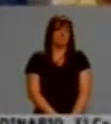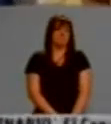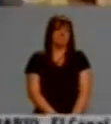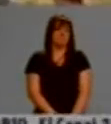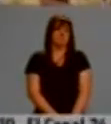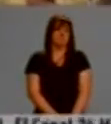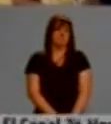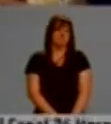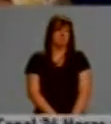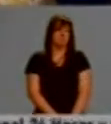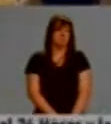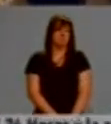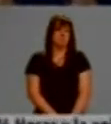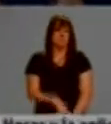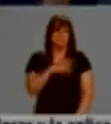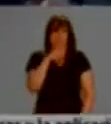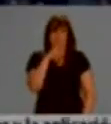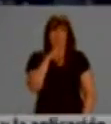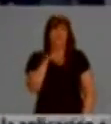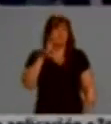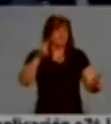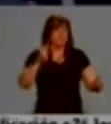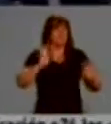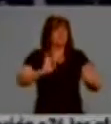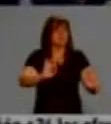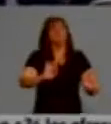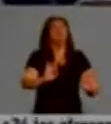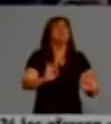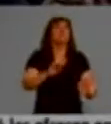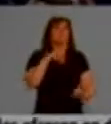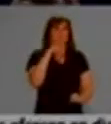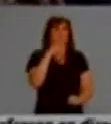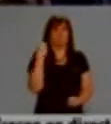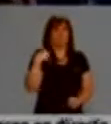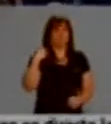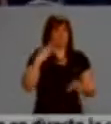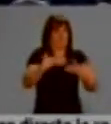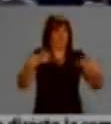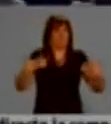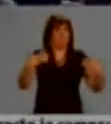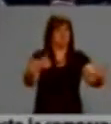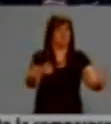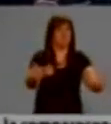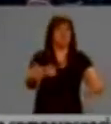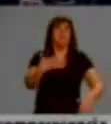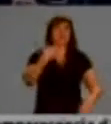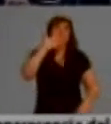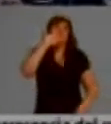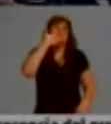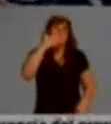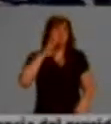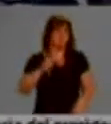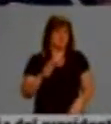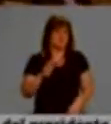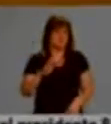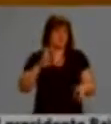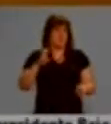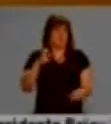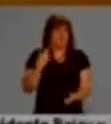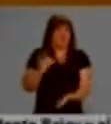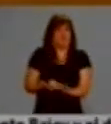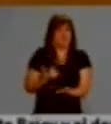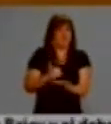O, en términos más contundentes, y también tomo prestada esta frase, si se invierte la carga de la